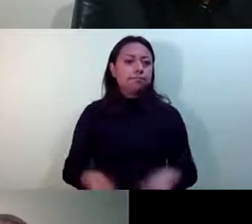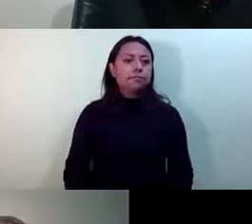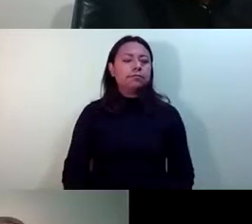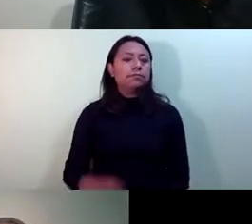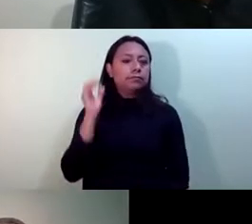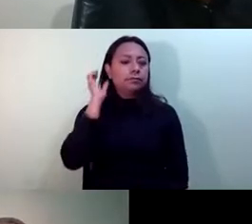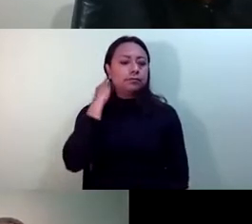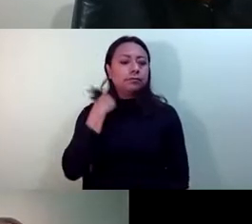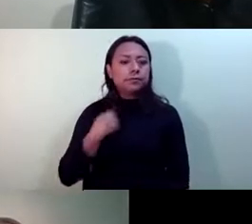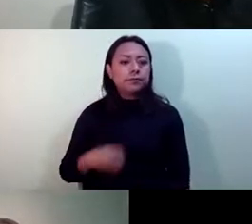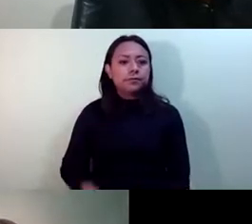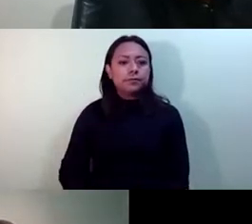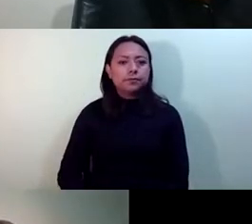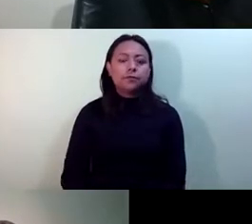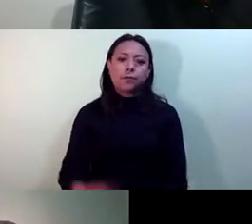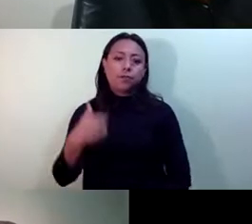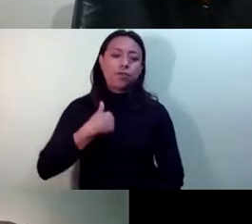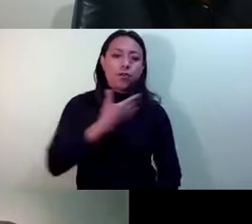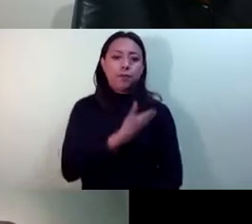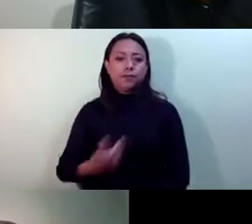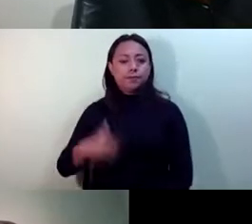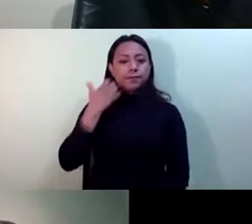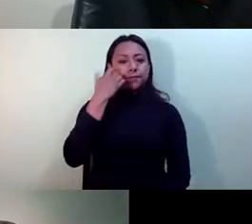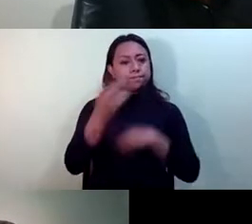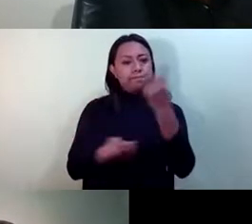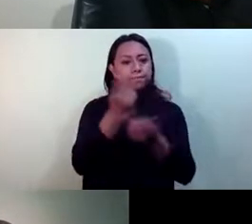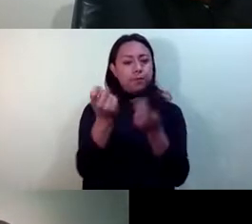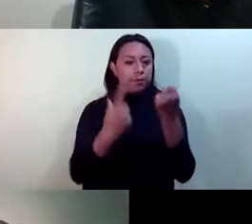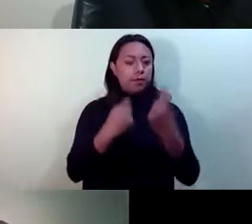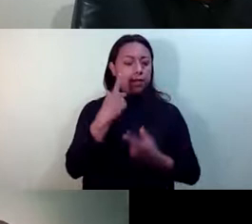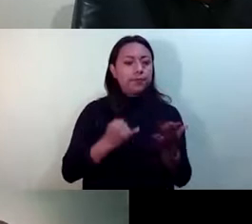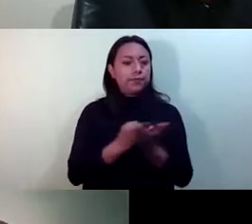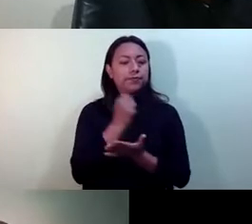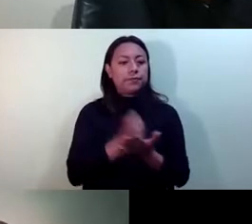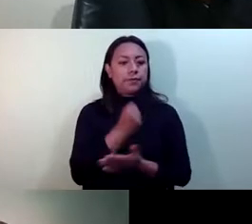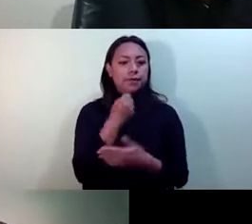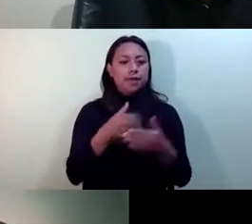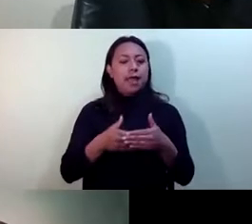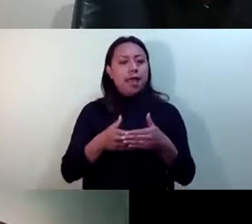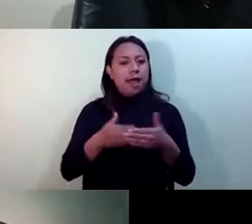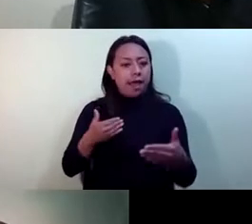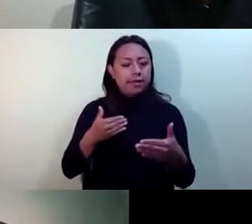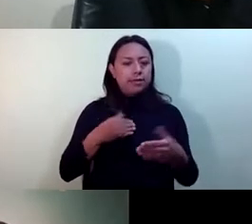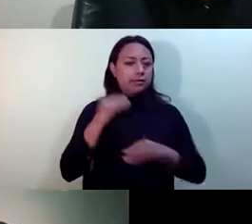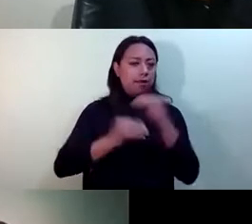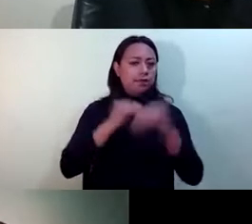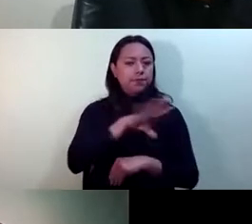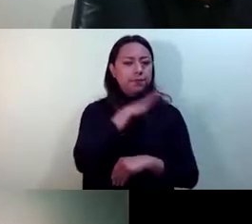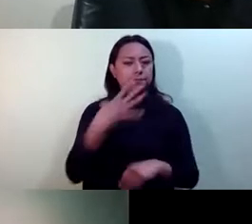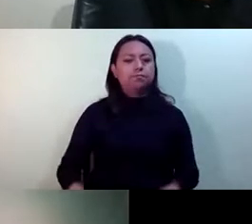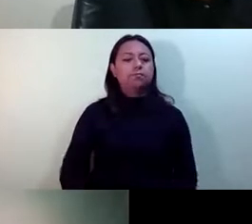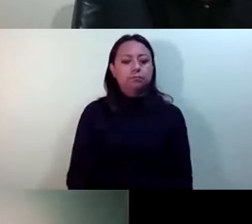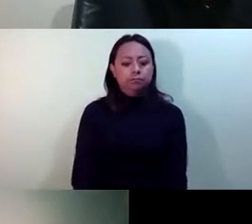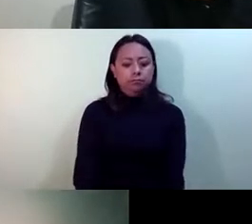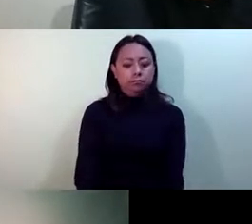Yo, presidenta, quiero hacer algunas preguntas respecto al dictamen antes de entrar a la discusión en lo general.